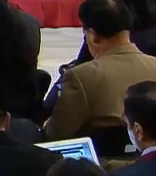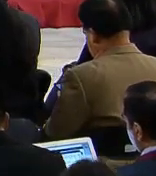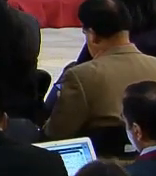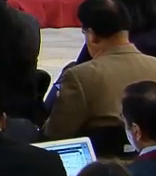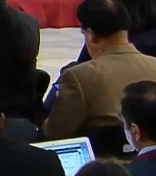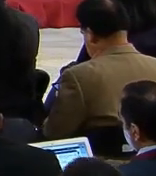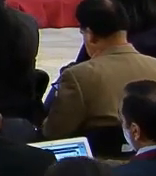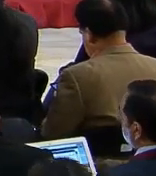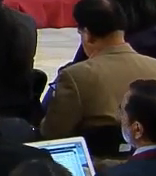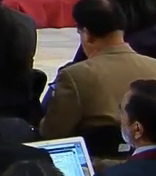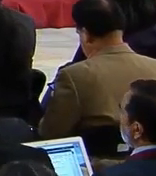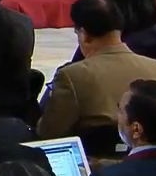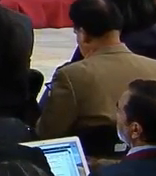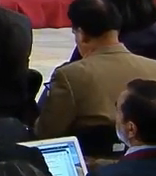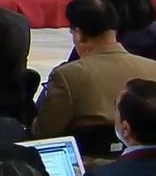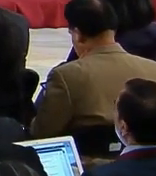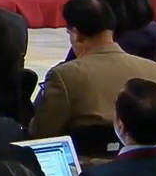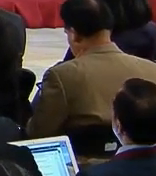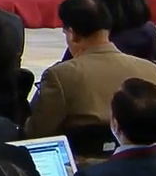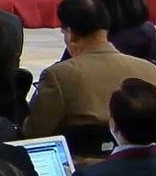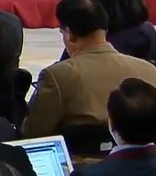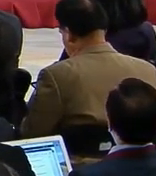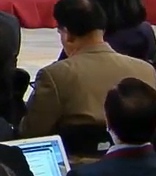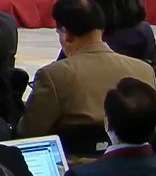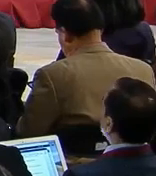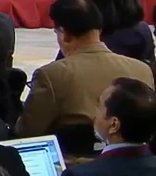Manuel López Obrador.